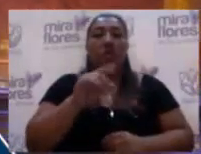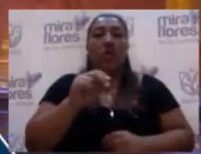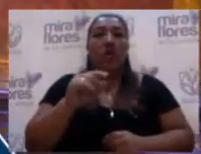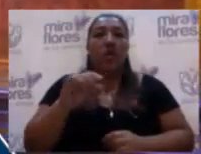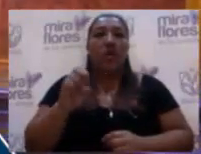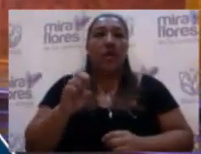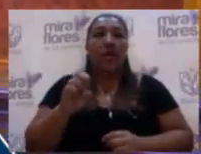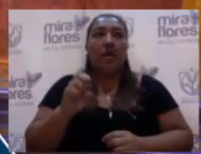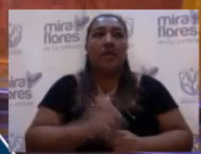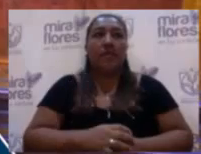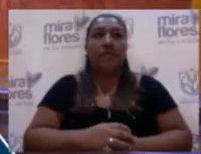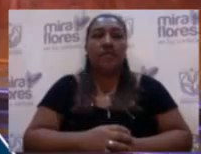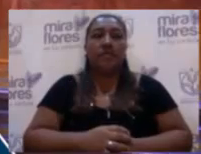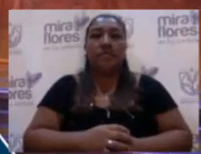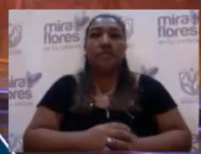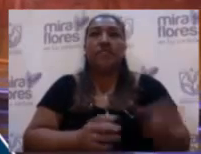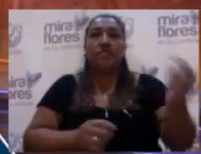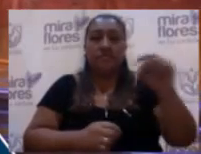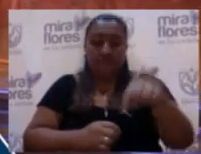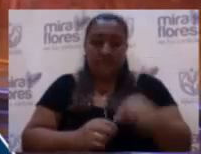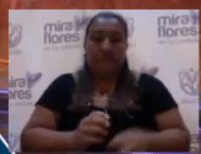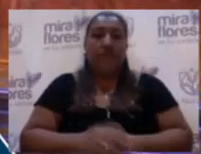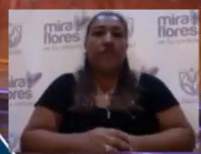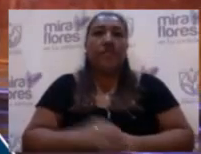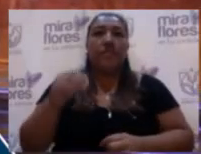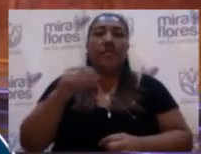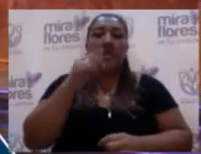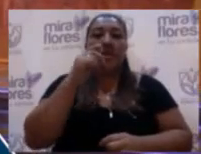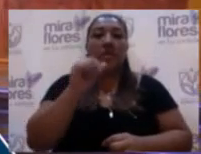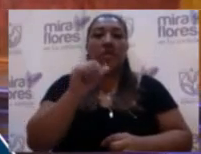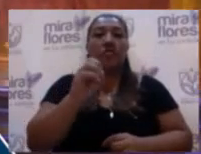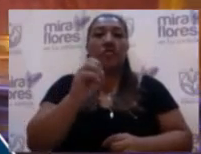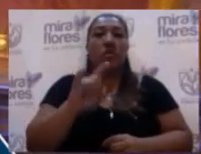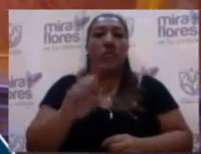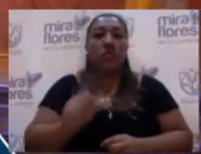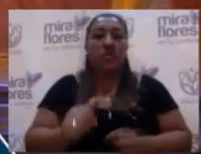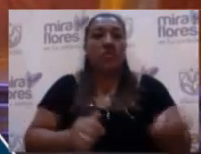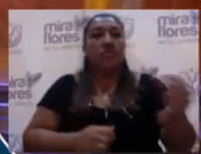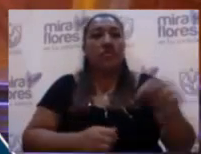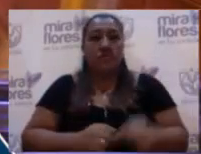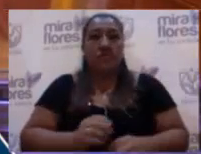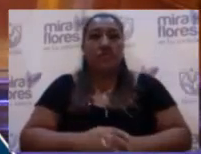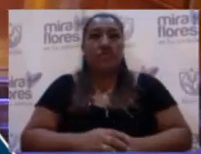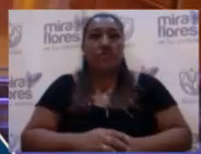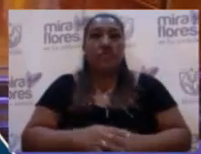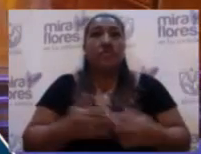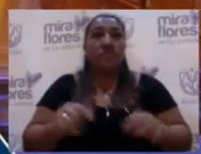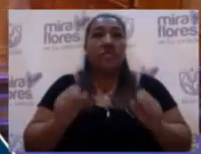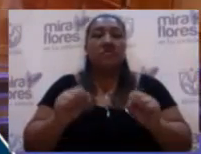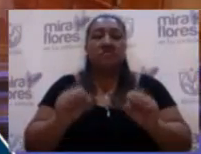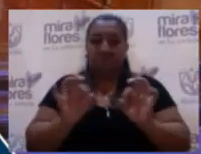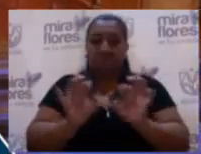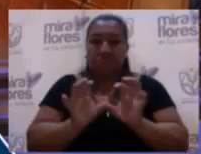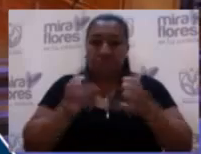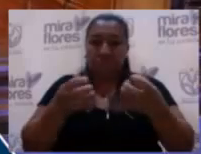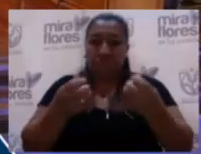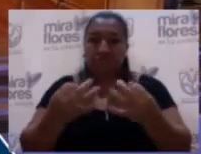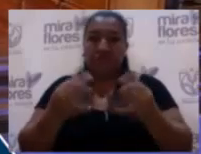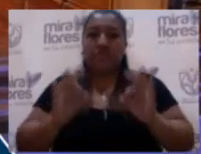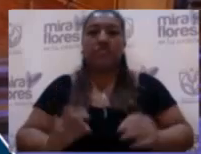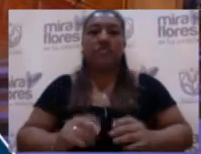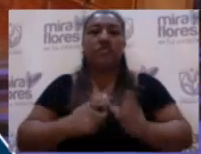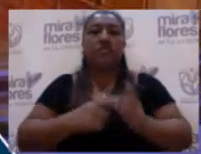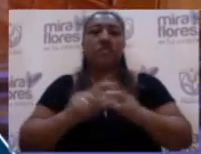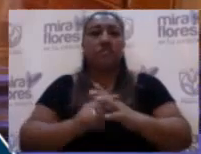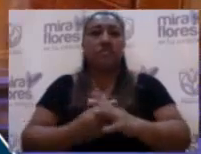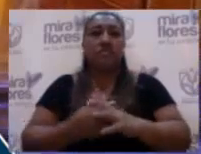de Albertis González del Riego. Señor Alfredo Sousa Locio. Hay quórum, señor alcalde. Con el quórum reglamentario